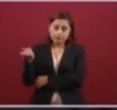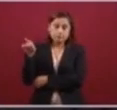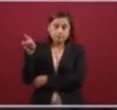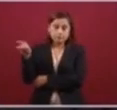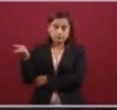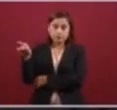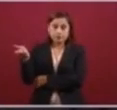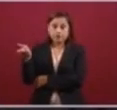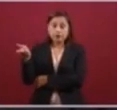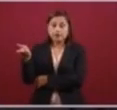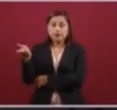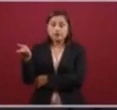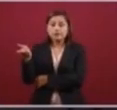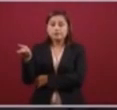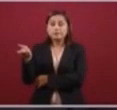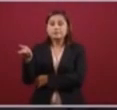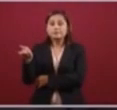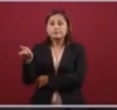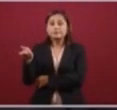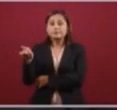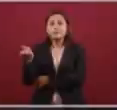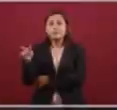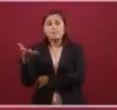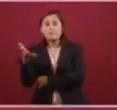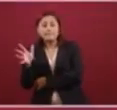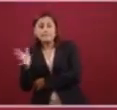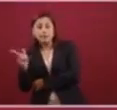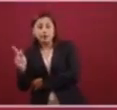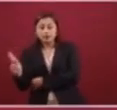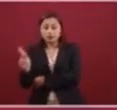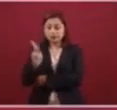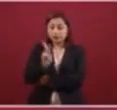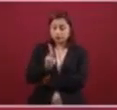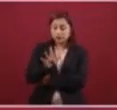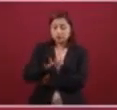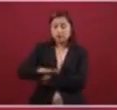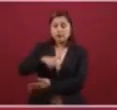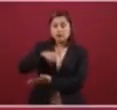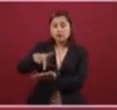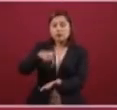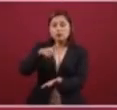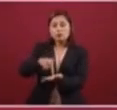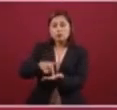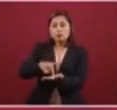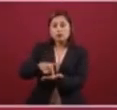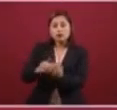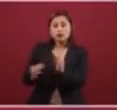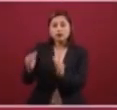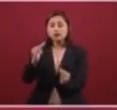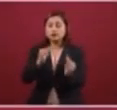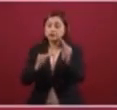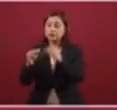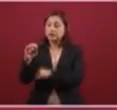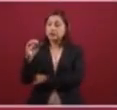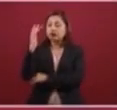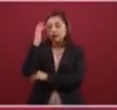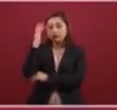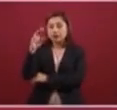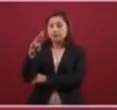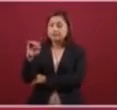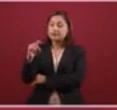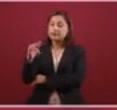es algo parecido a lo de la sierra de san miguelito en san luís potosí